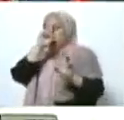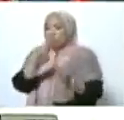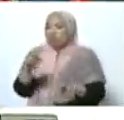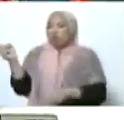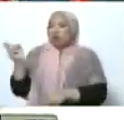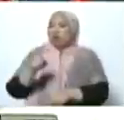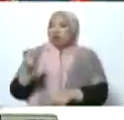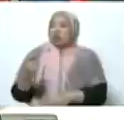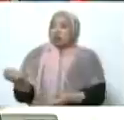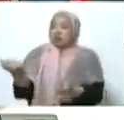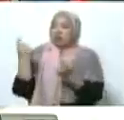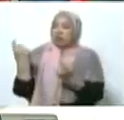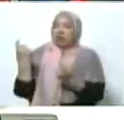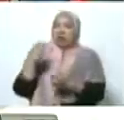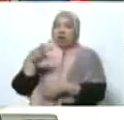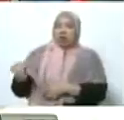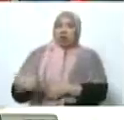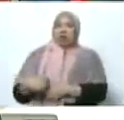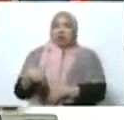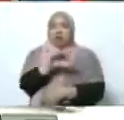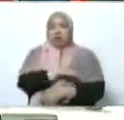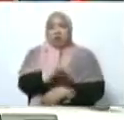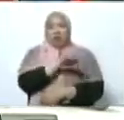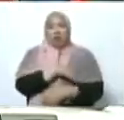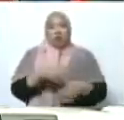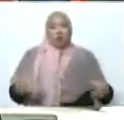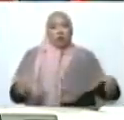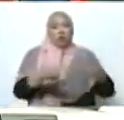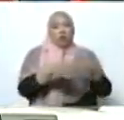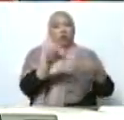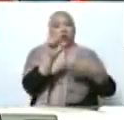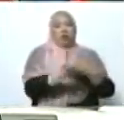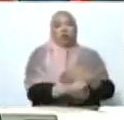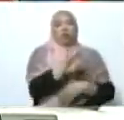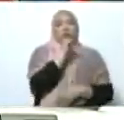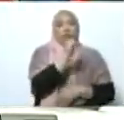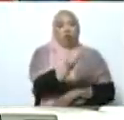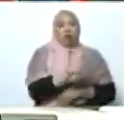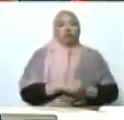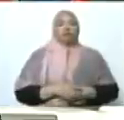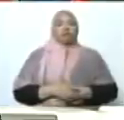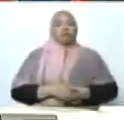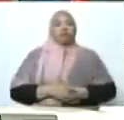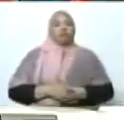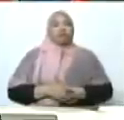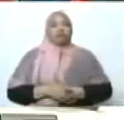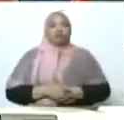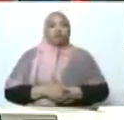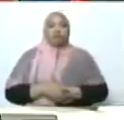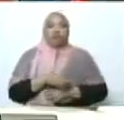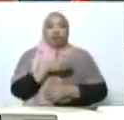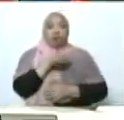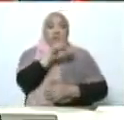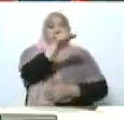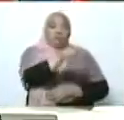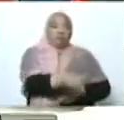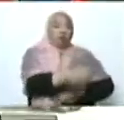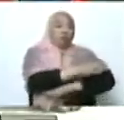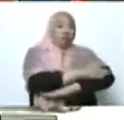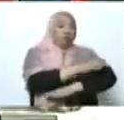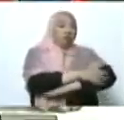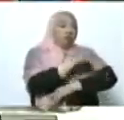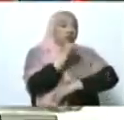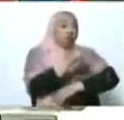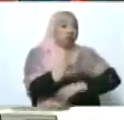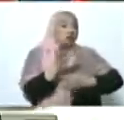damos al resto de los gobiernos. La señora del Comando Sur quedan muy mal, todos ellos cada